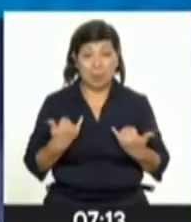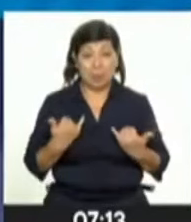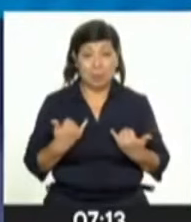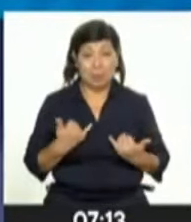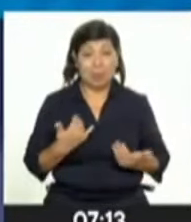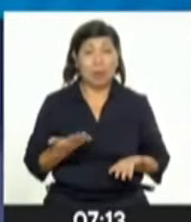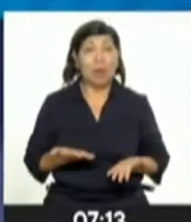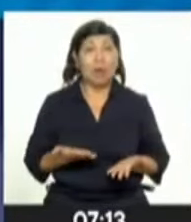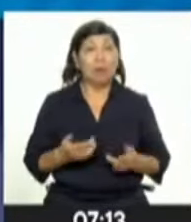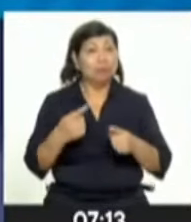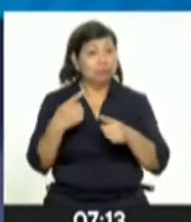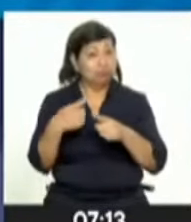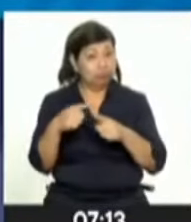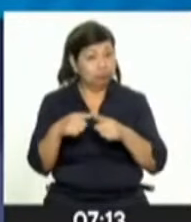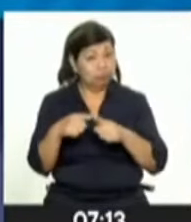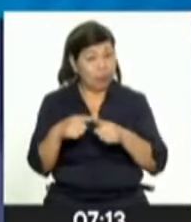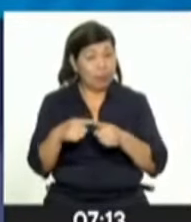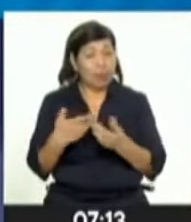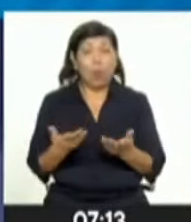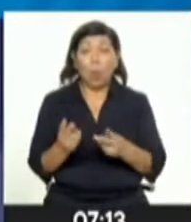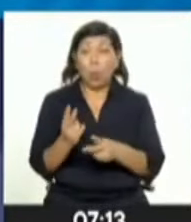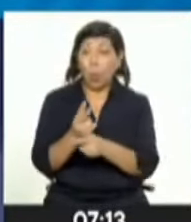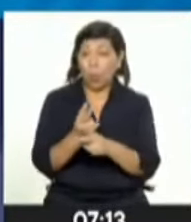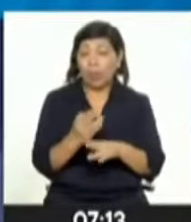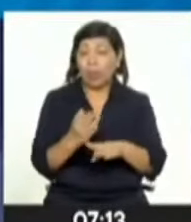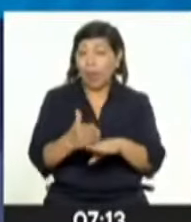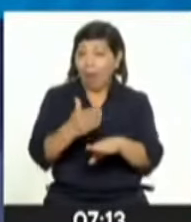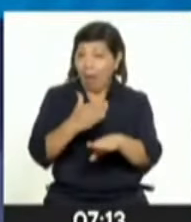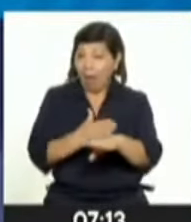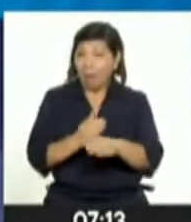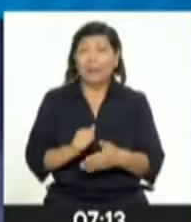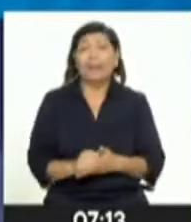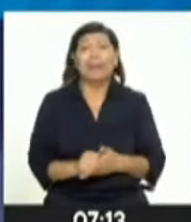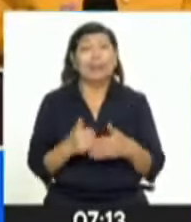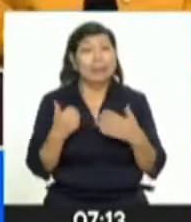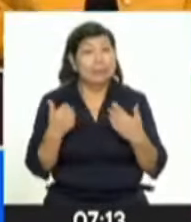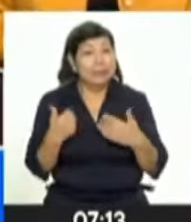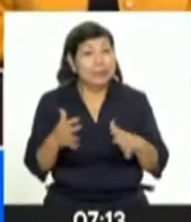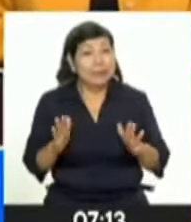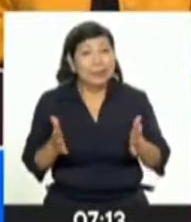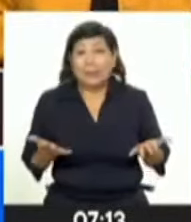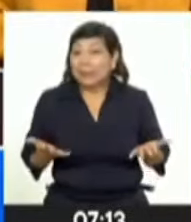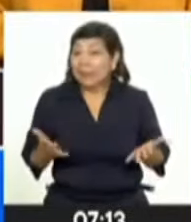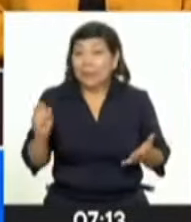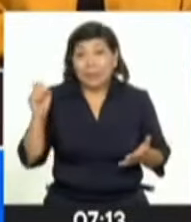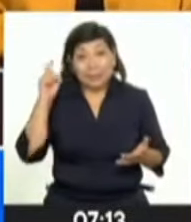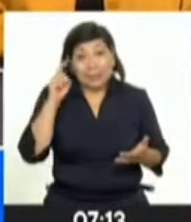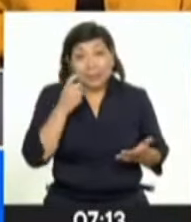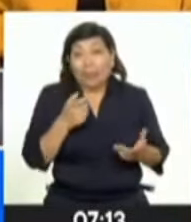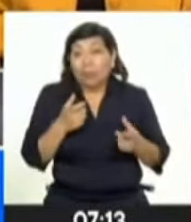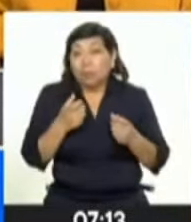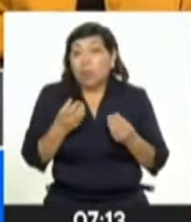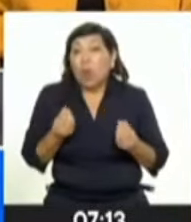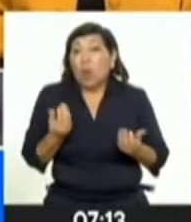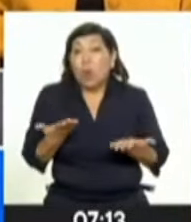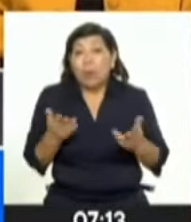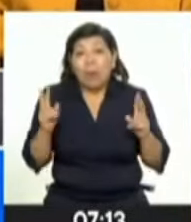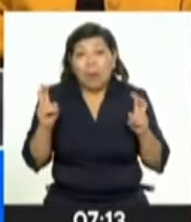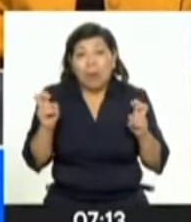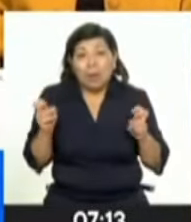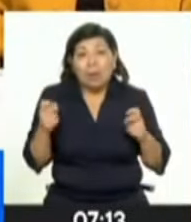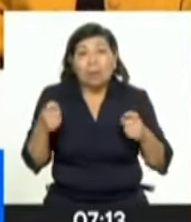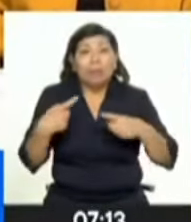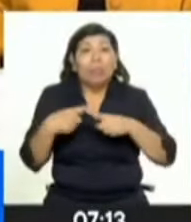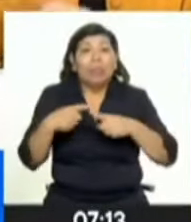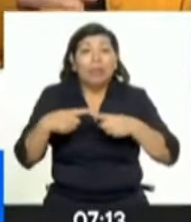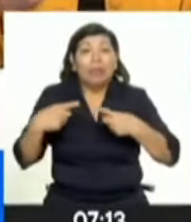hemos trabajado una serie de campañas de prevención. Evidentemente ya hay situaciones que son muy difíciles de controlar, como es el tema de las